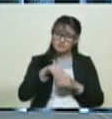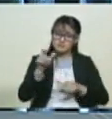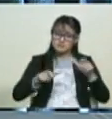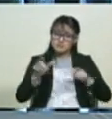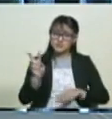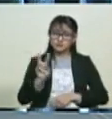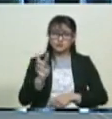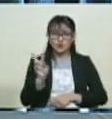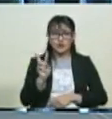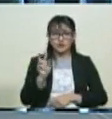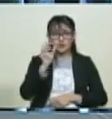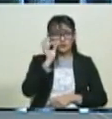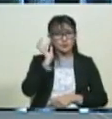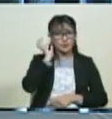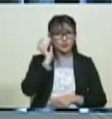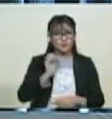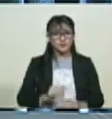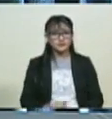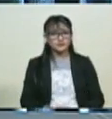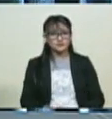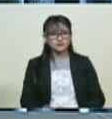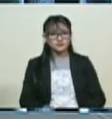y las venezolanas